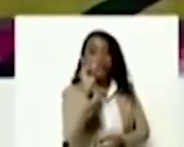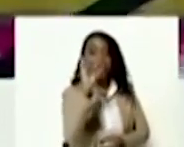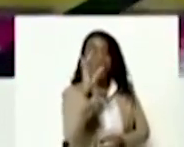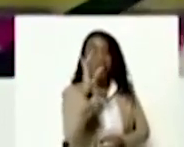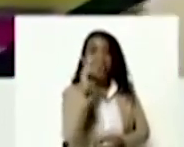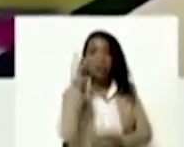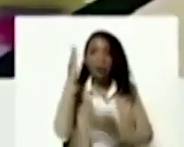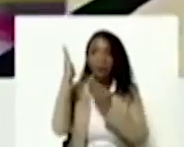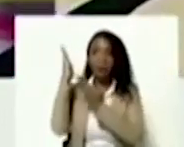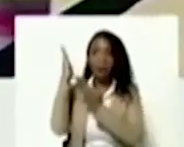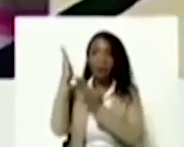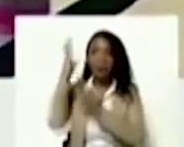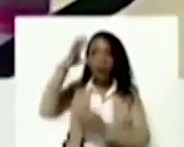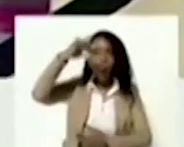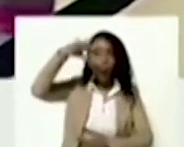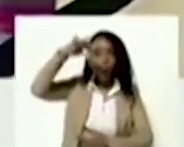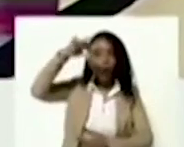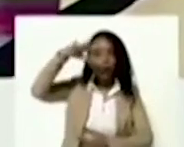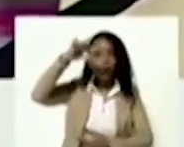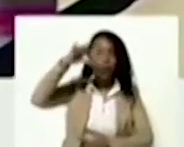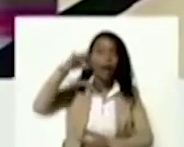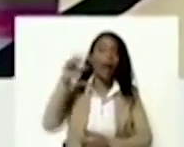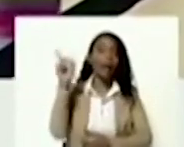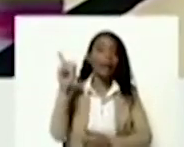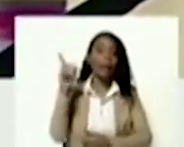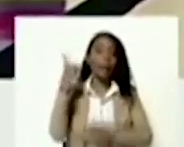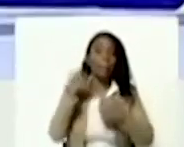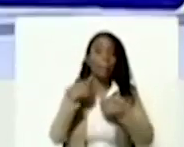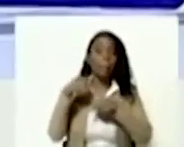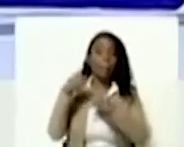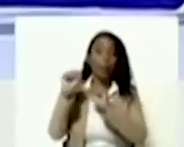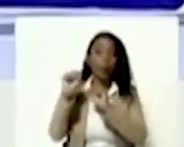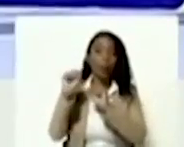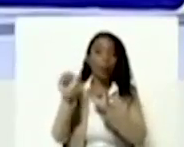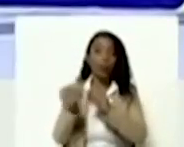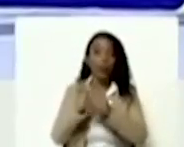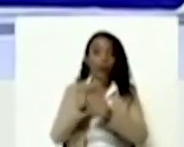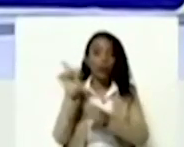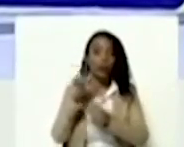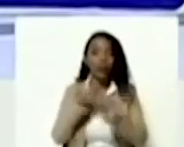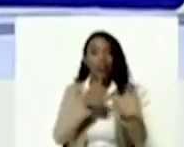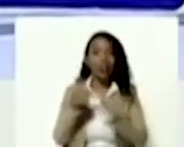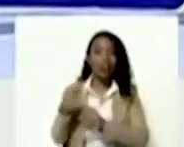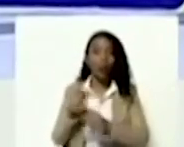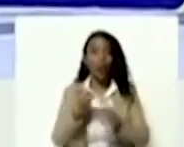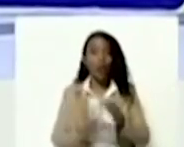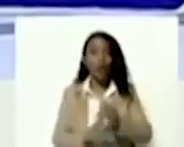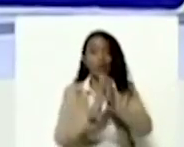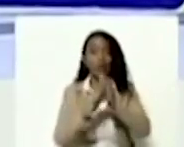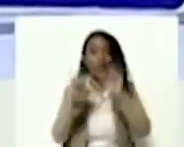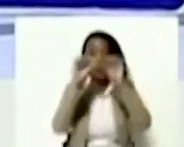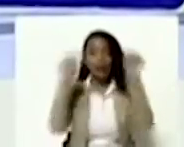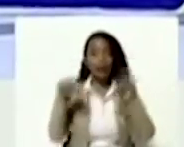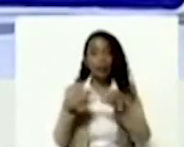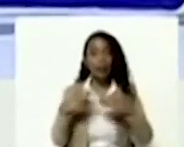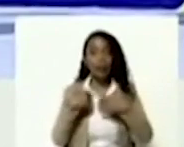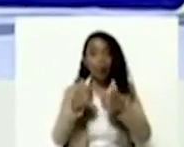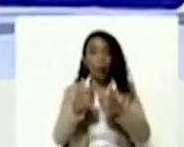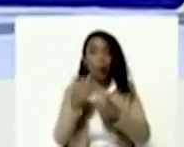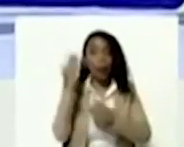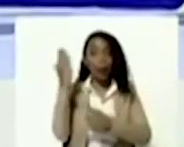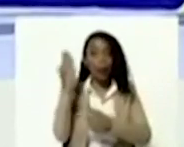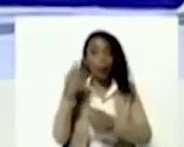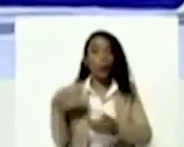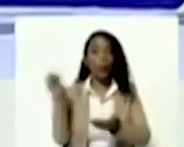las autoridades de salud del país, más de 600 líderes y lideresas del sistema de salud, y